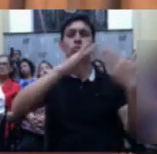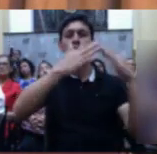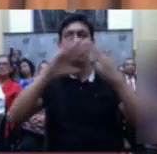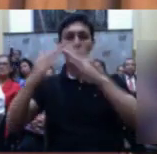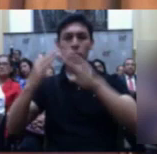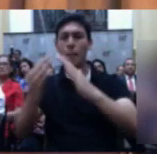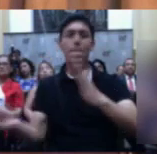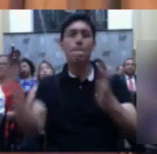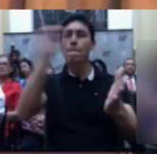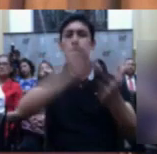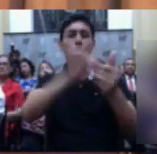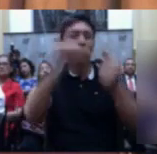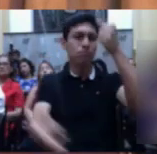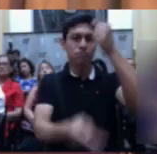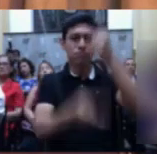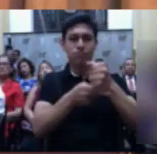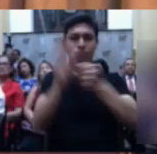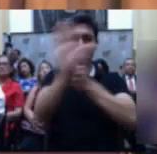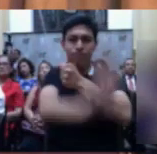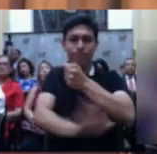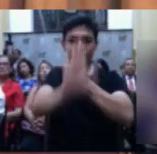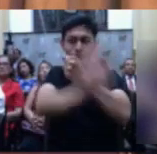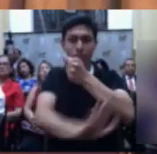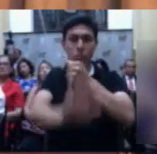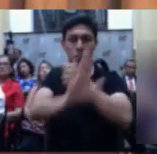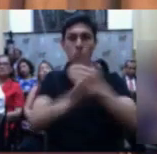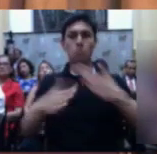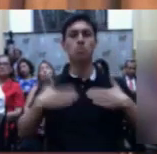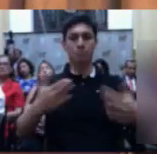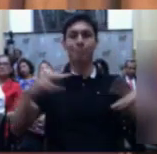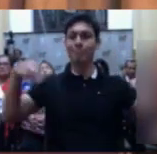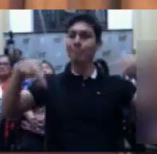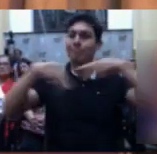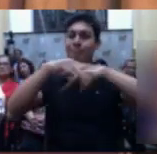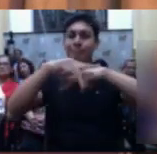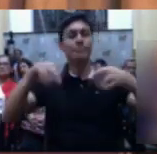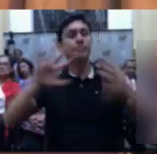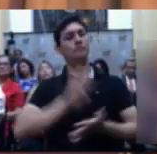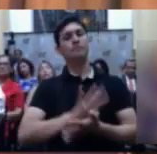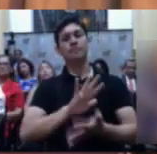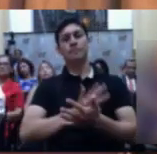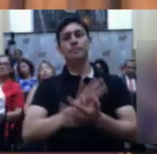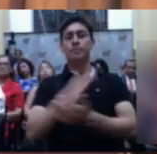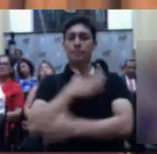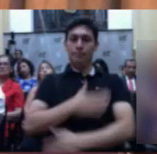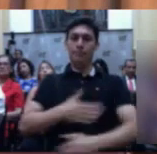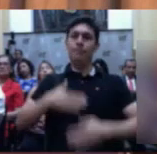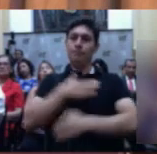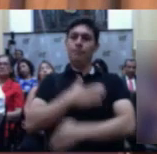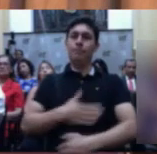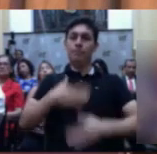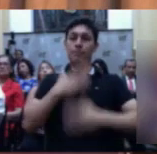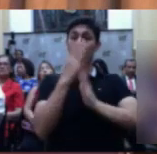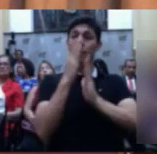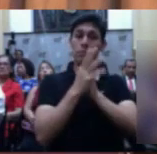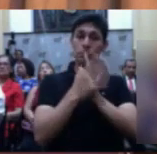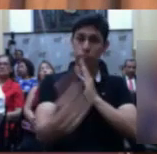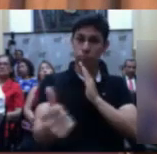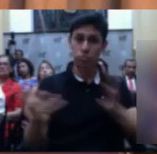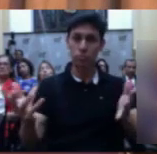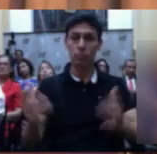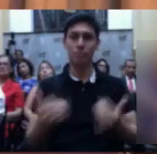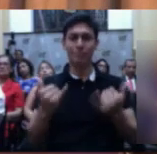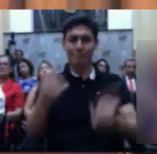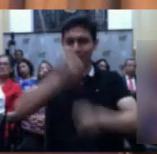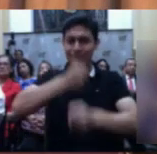se camine con tranquilidad, donde se disfrute de la vida y de su calidad. Y hoy, luego de un trabajo